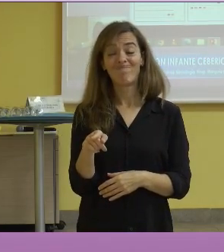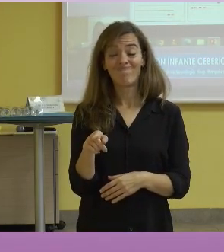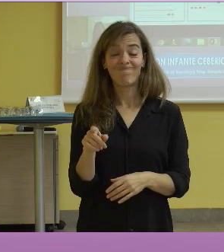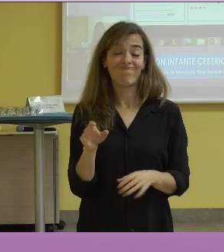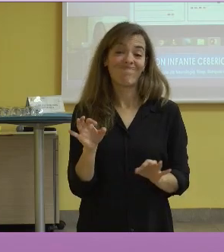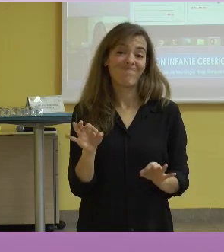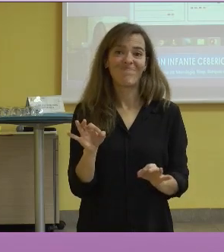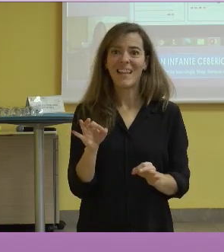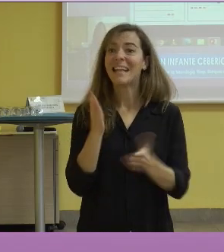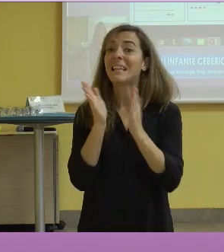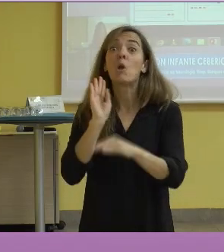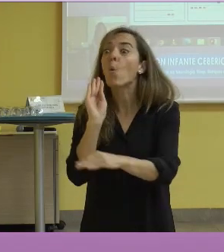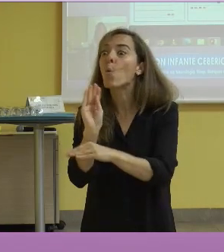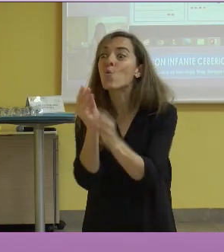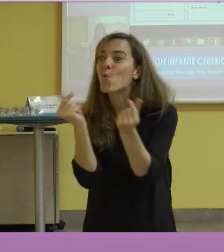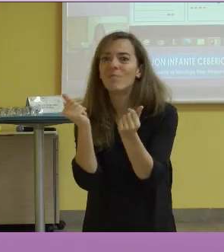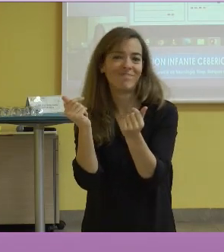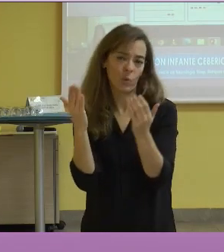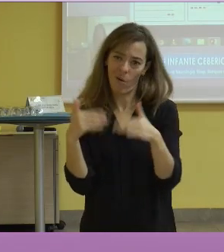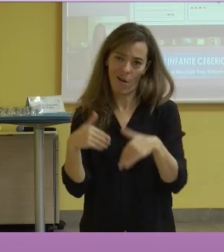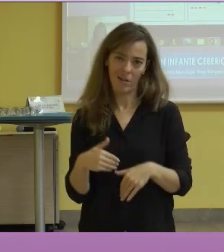obviamente tratamientos curativos no los hay. Hay